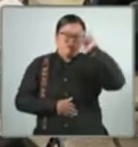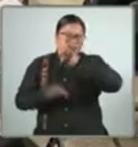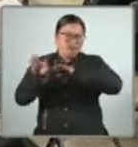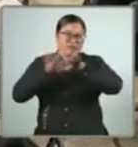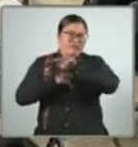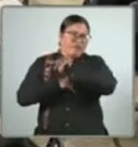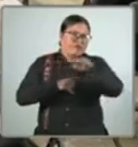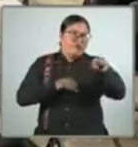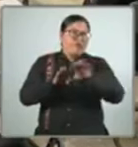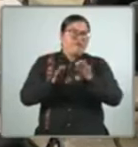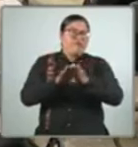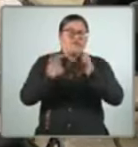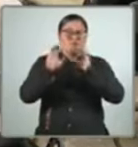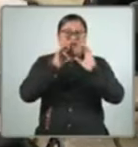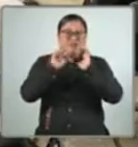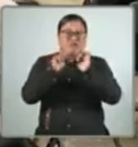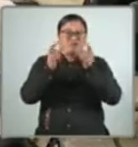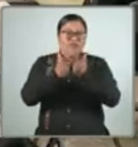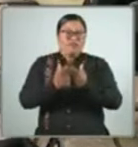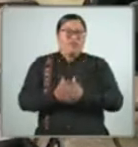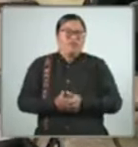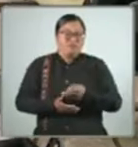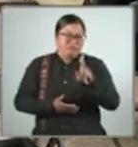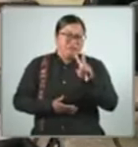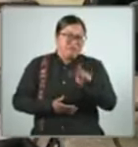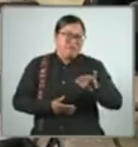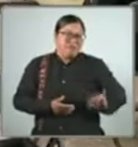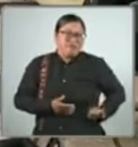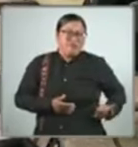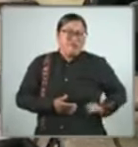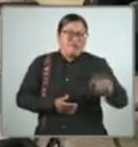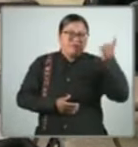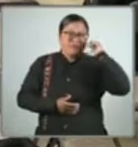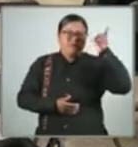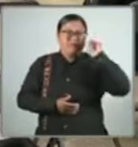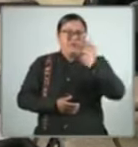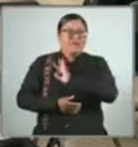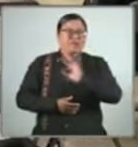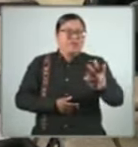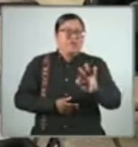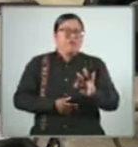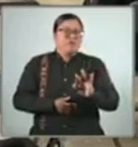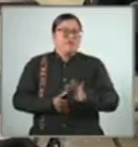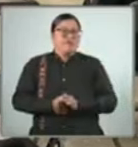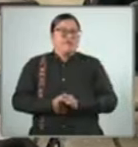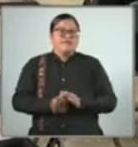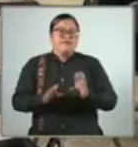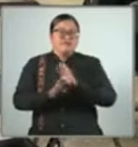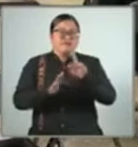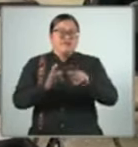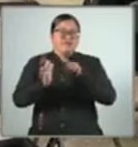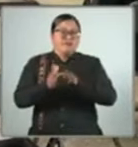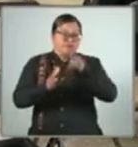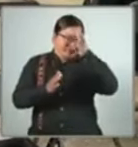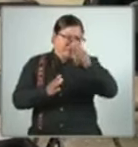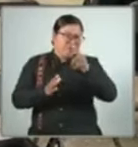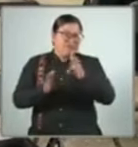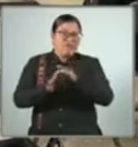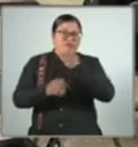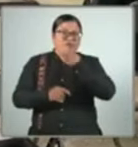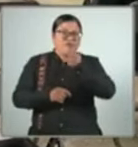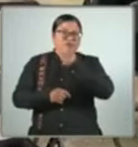que tiene la Coordinación de Comunicación Social, pero sería interesante que ojalá que pudiera hacerse un espacio en el que como